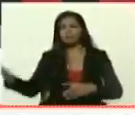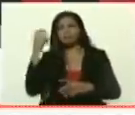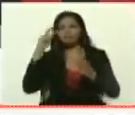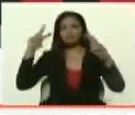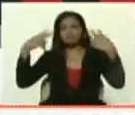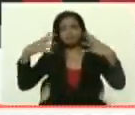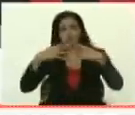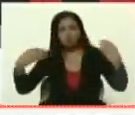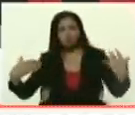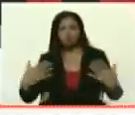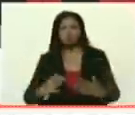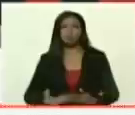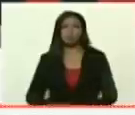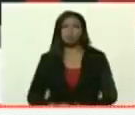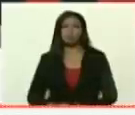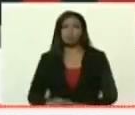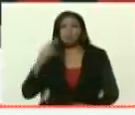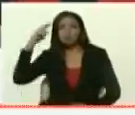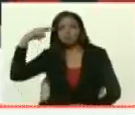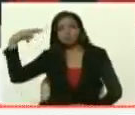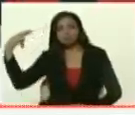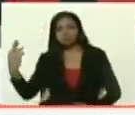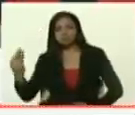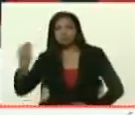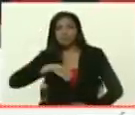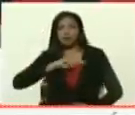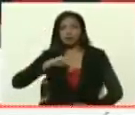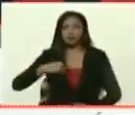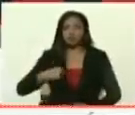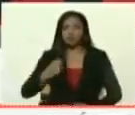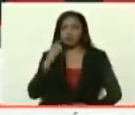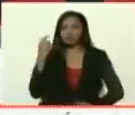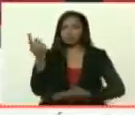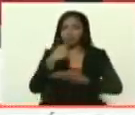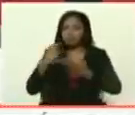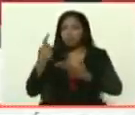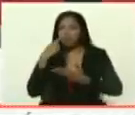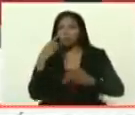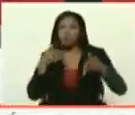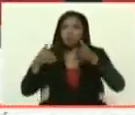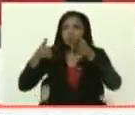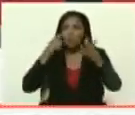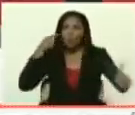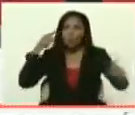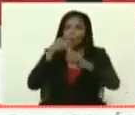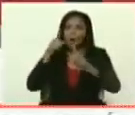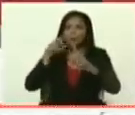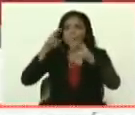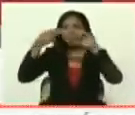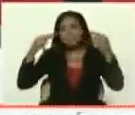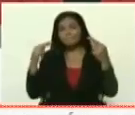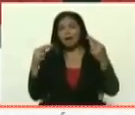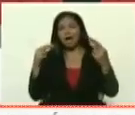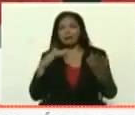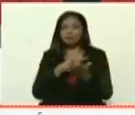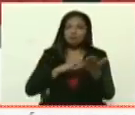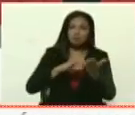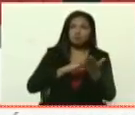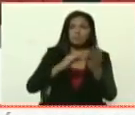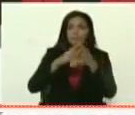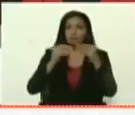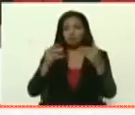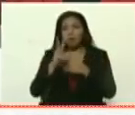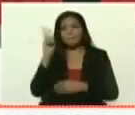oírnos, de reflexionar y de dibujar un camino de paz y de recuperación para